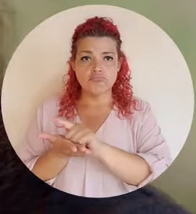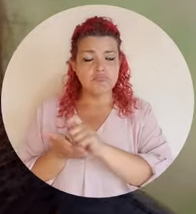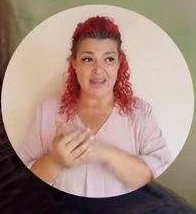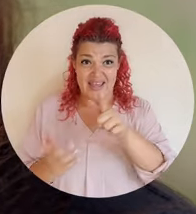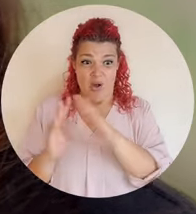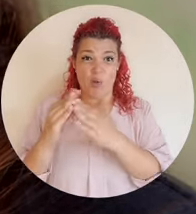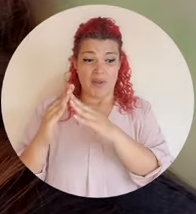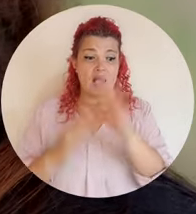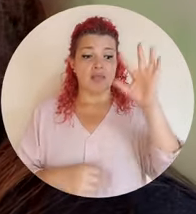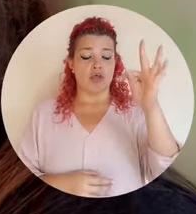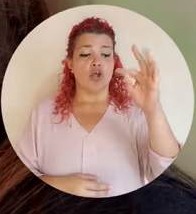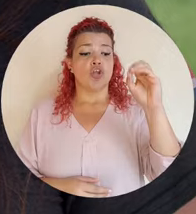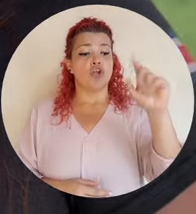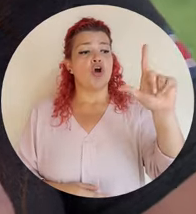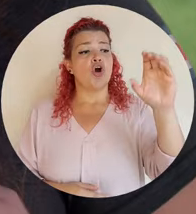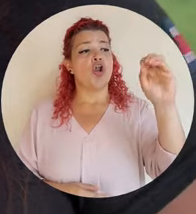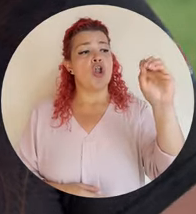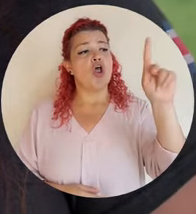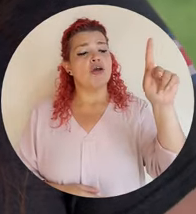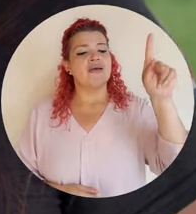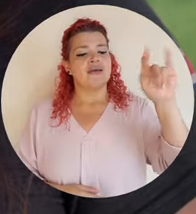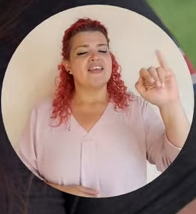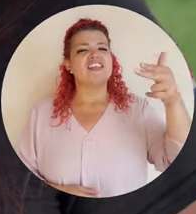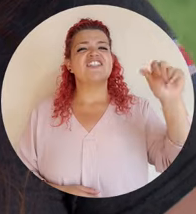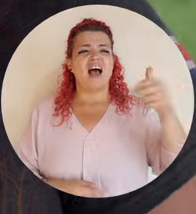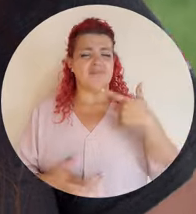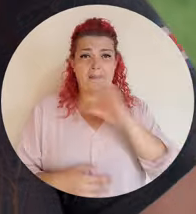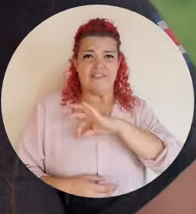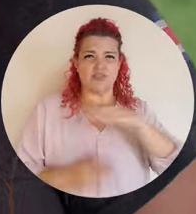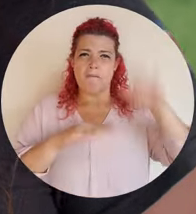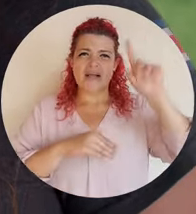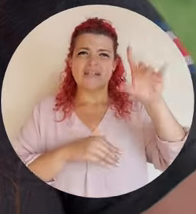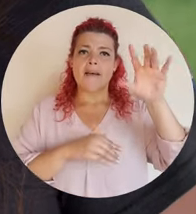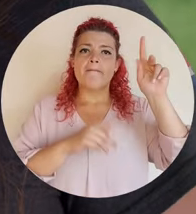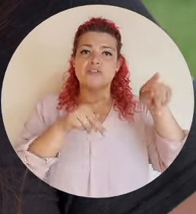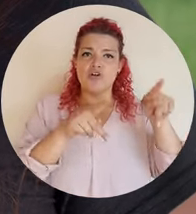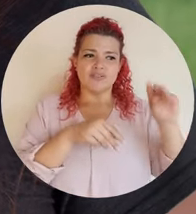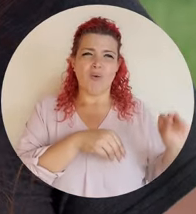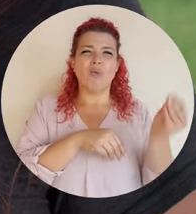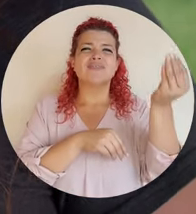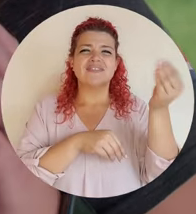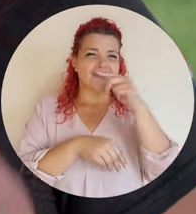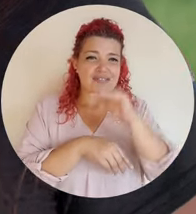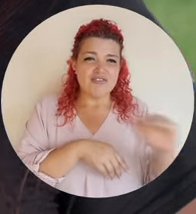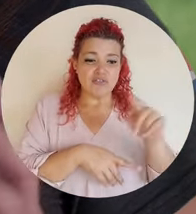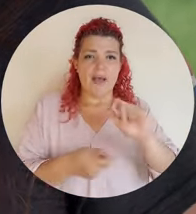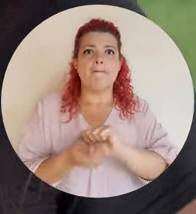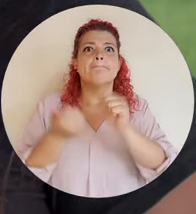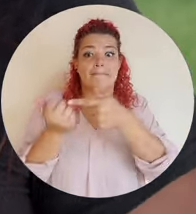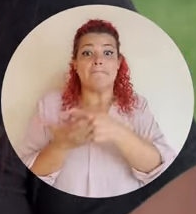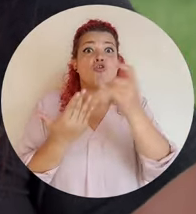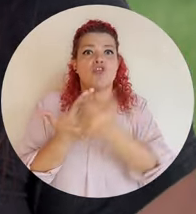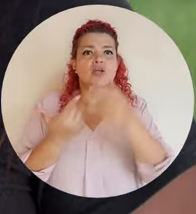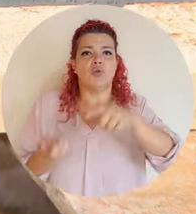tienen del todo acceso al agua potable. En la comunidad Toloquichá estaremos beneficiando a más de 100 personas, principalmente